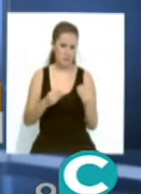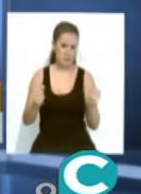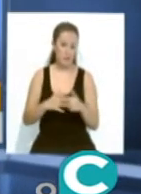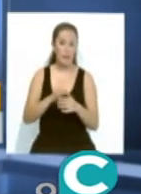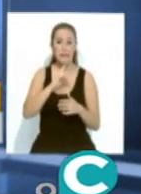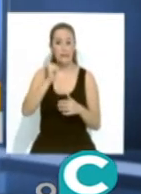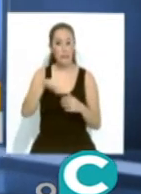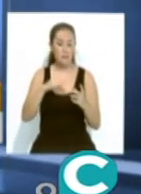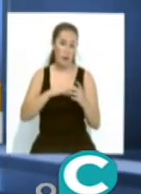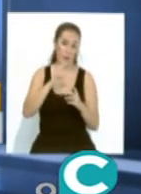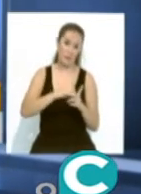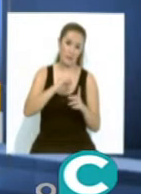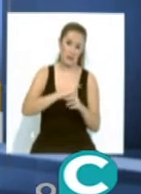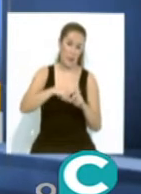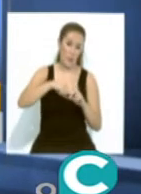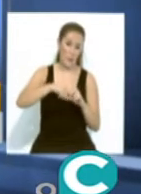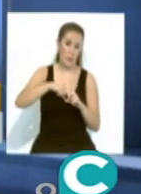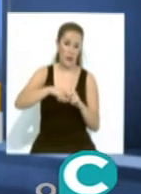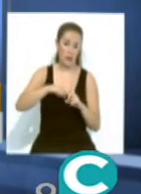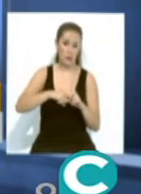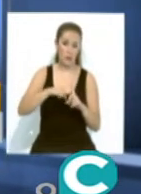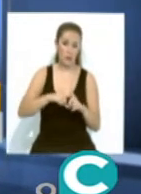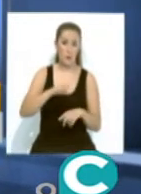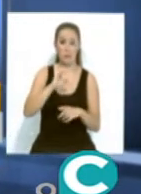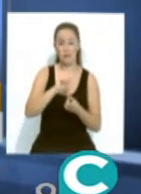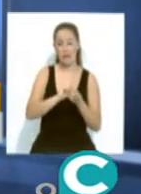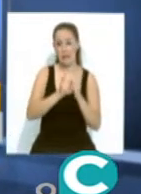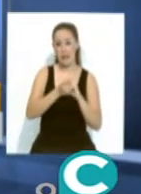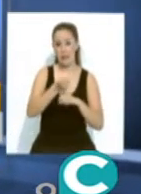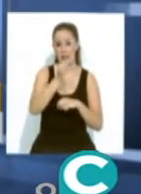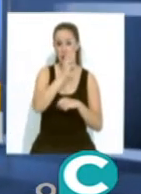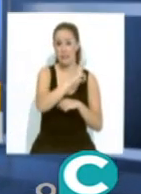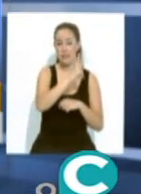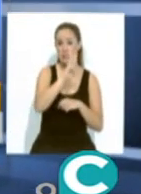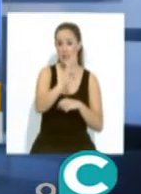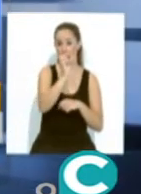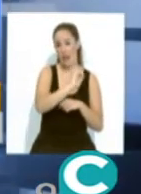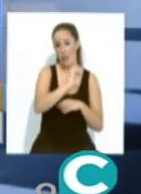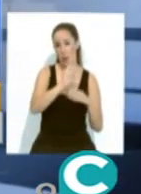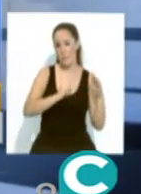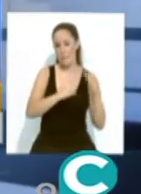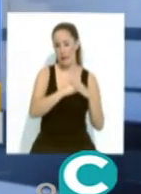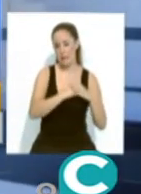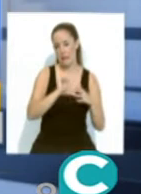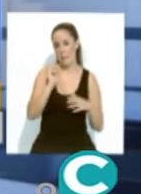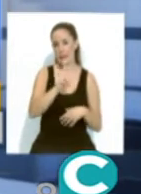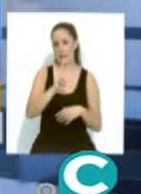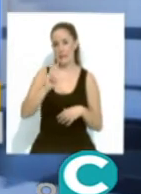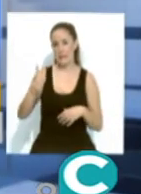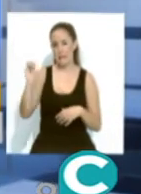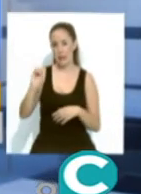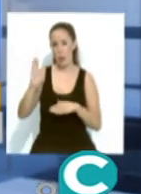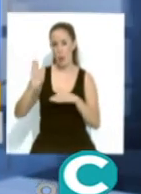Los valores extremos en cuanto a las temperaturas variarán. Entre los 33 grados de máxima y los 23